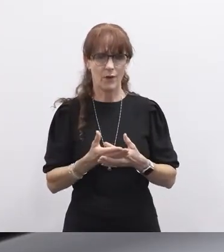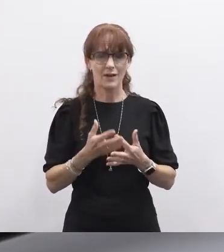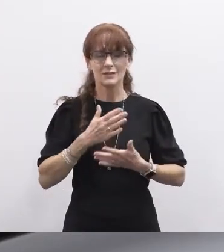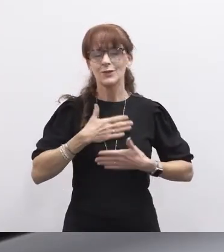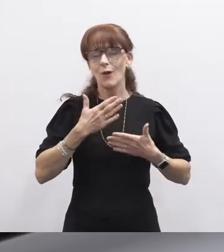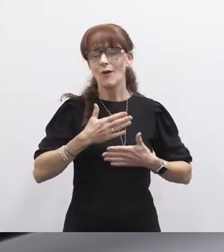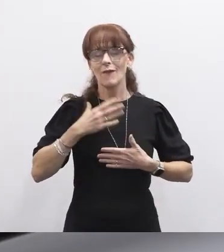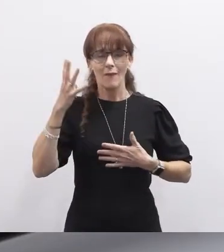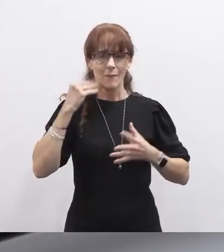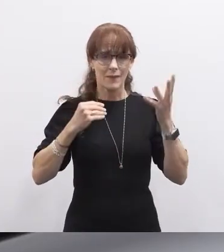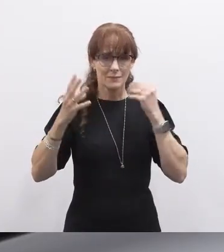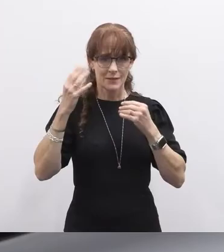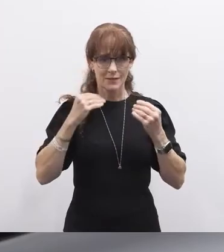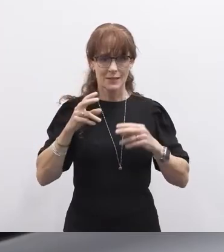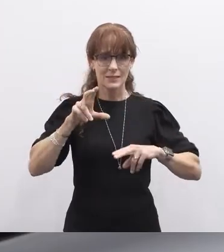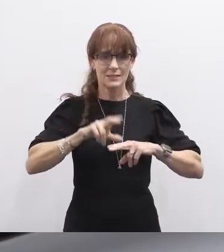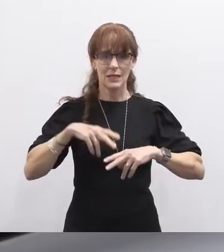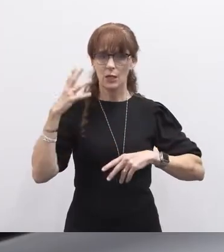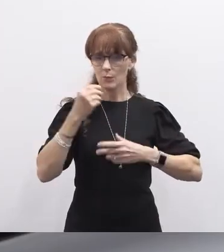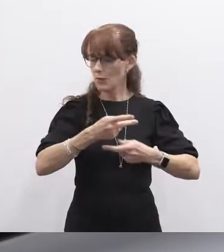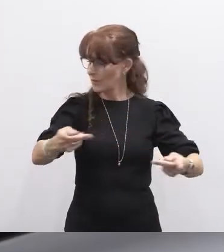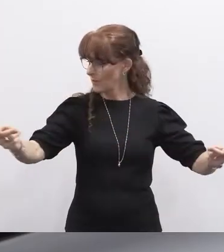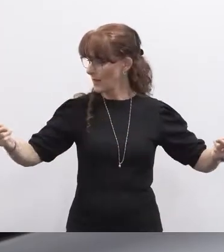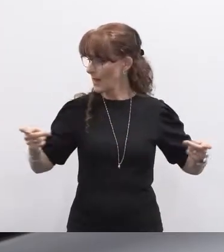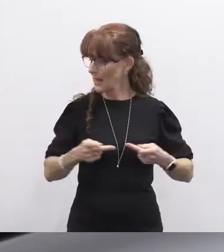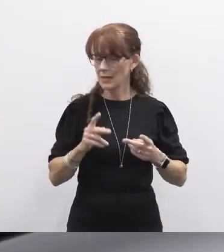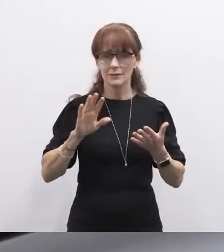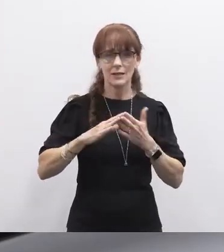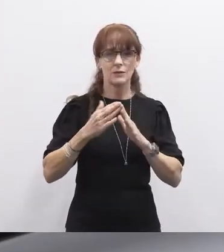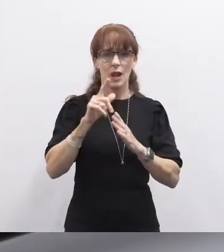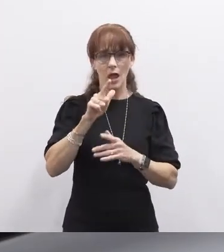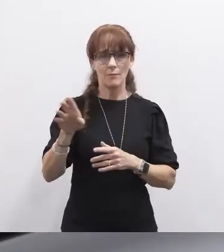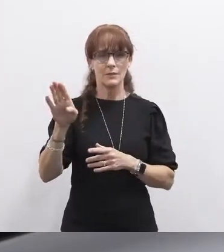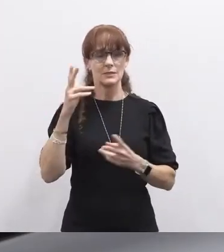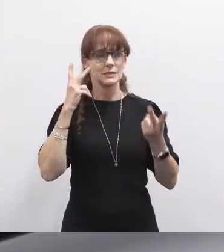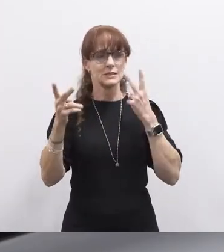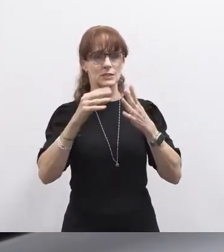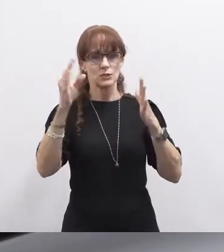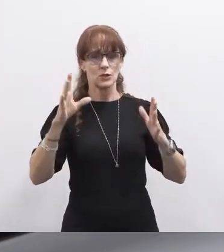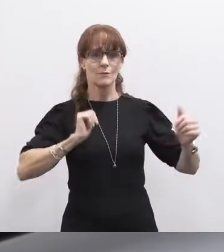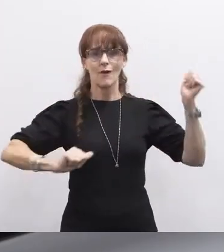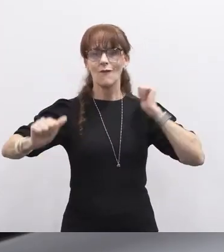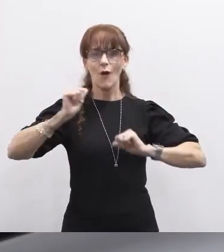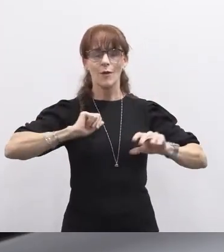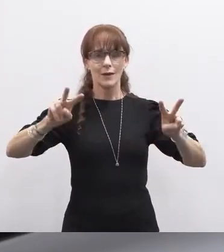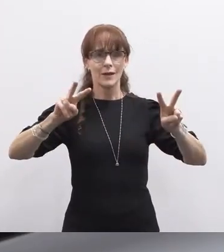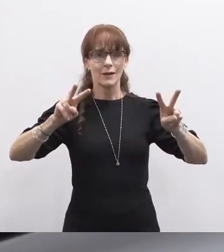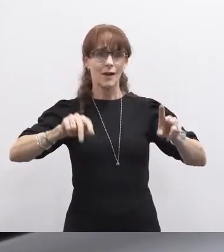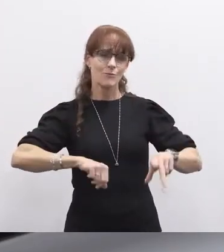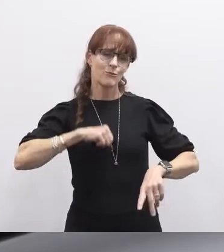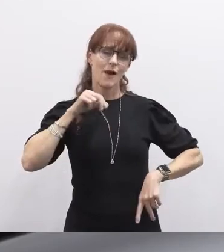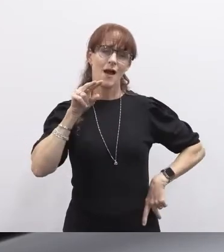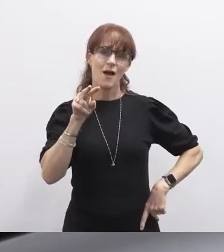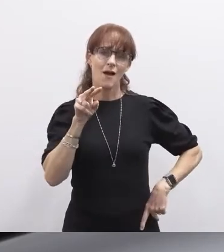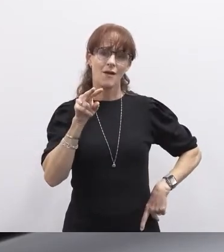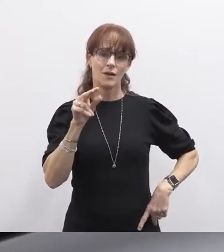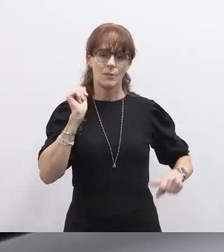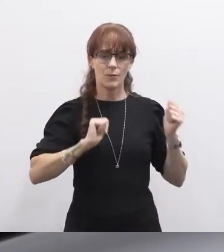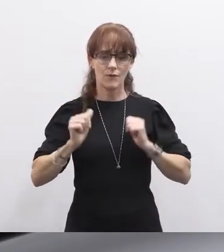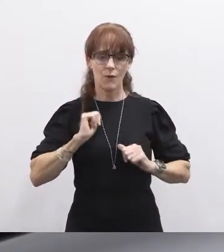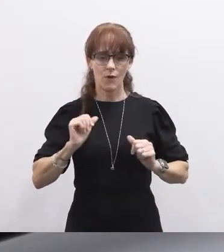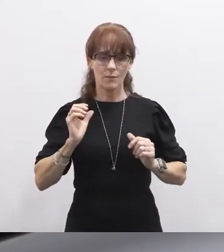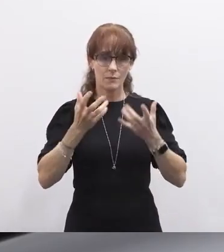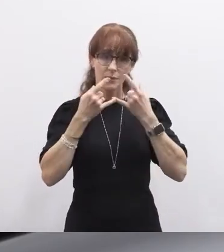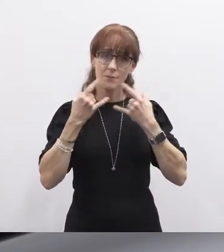y era tan bonito el espacio. Mirar a todas las personas, a